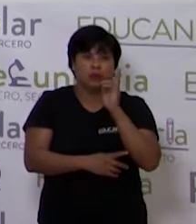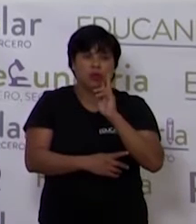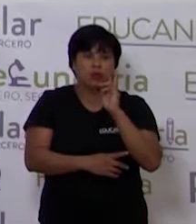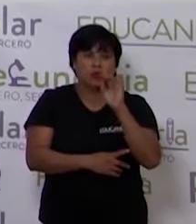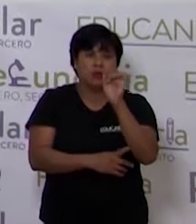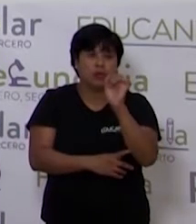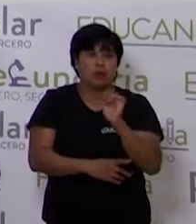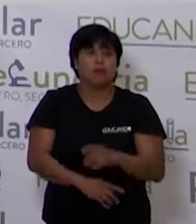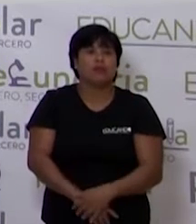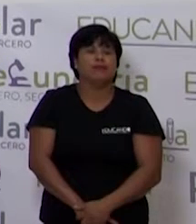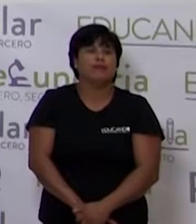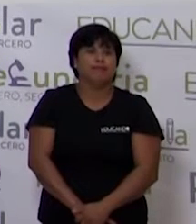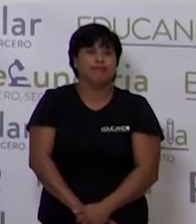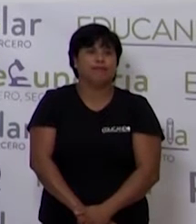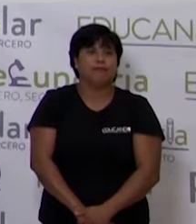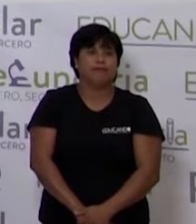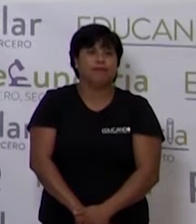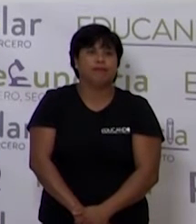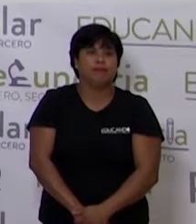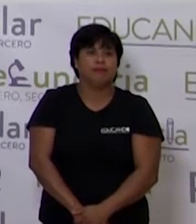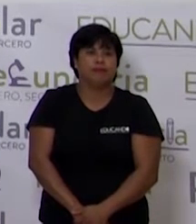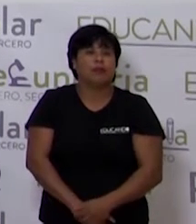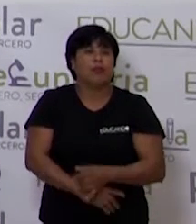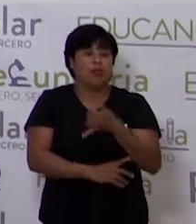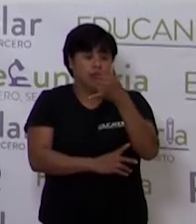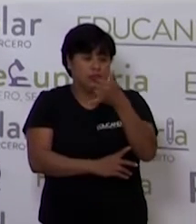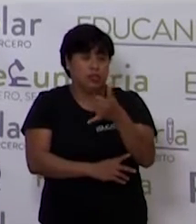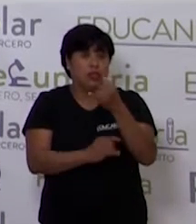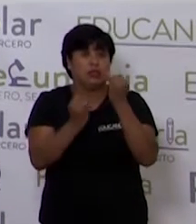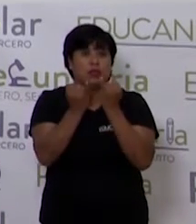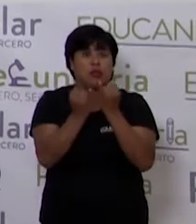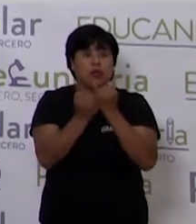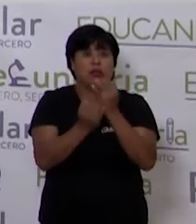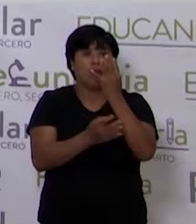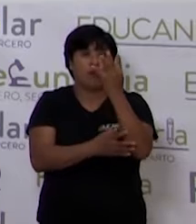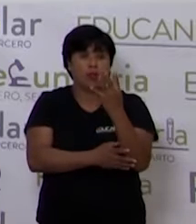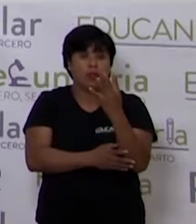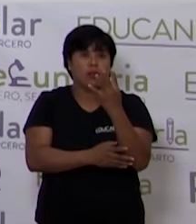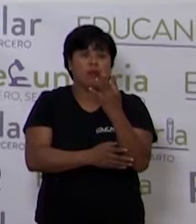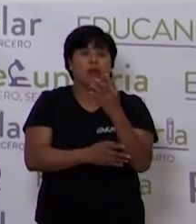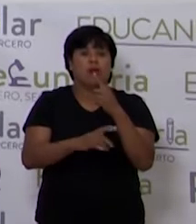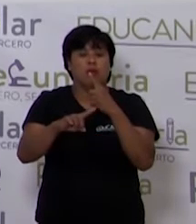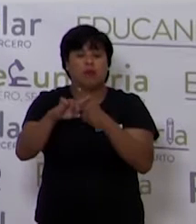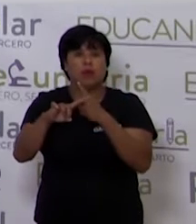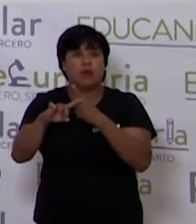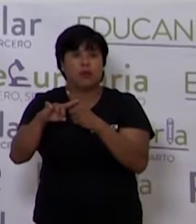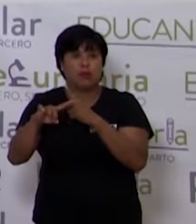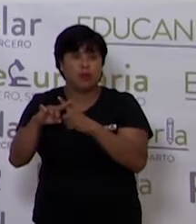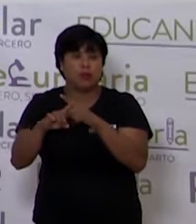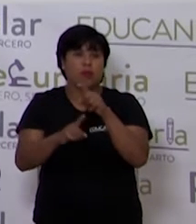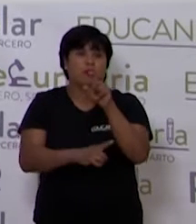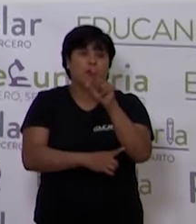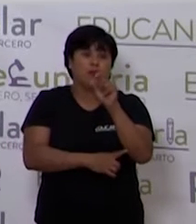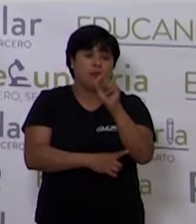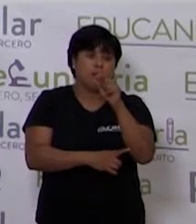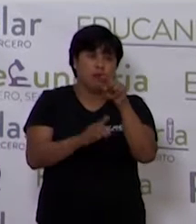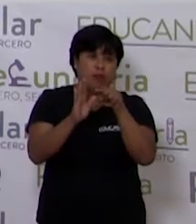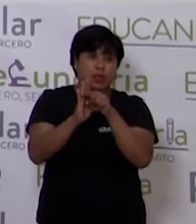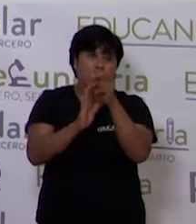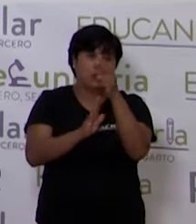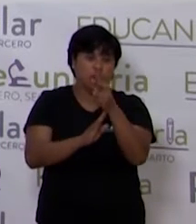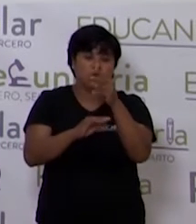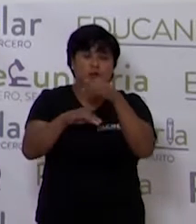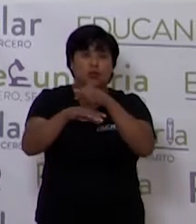Comprobemos entonces. Y es igual a 4 que multiplica menos 2 elevado